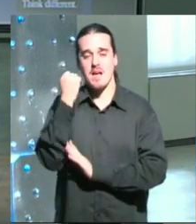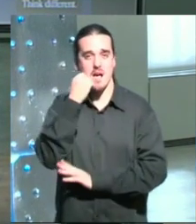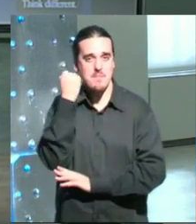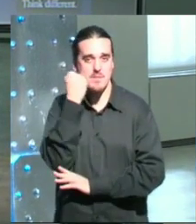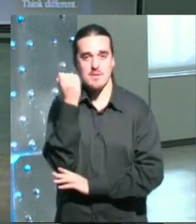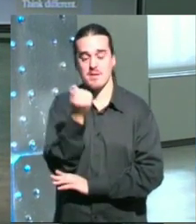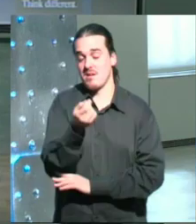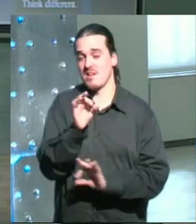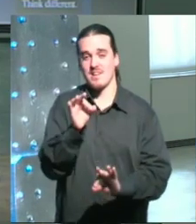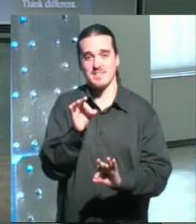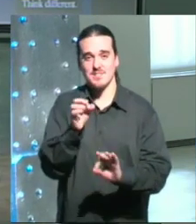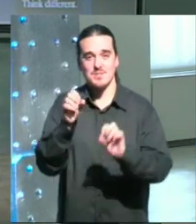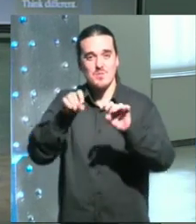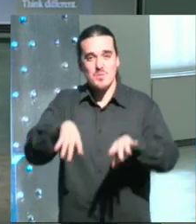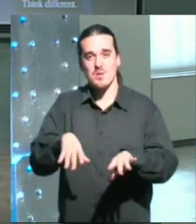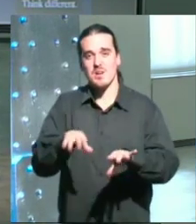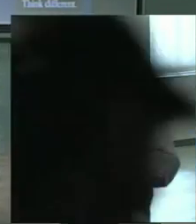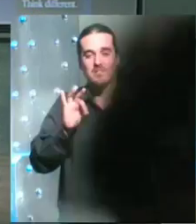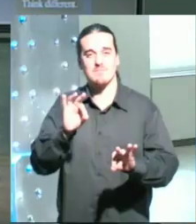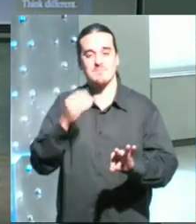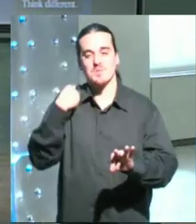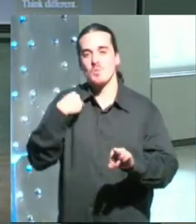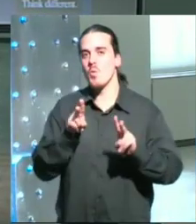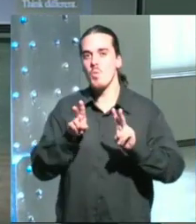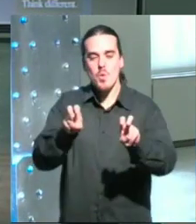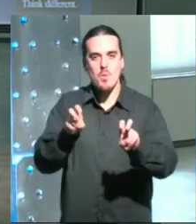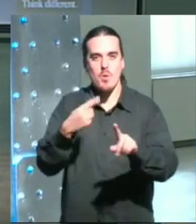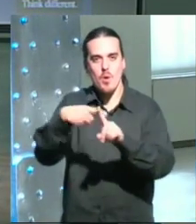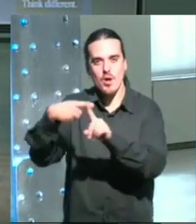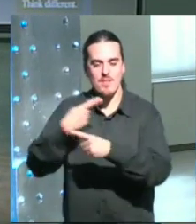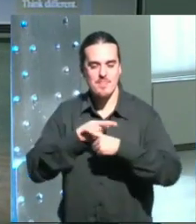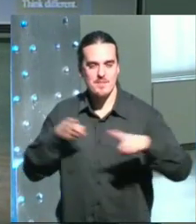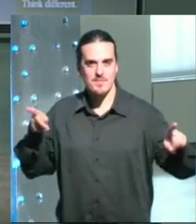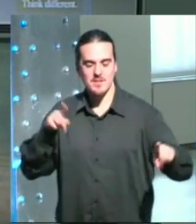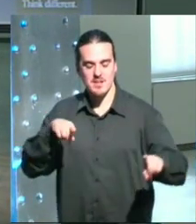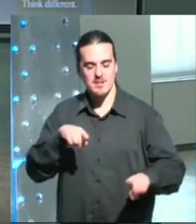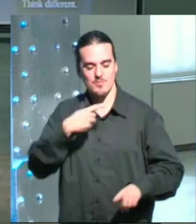Apple es sinónimo de innovación, es sinónimo de ser diferente, de definir